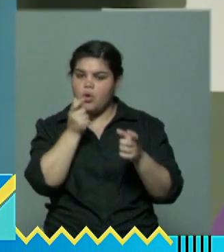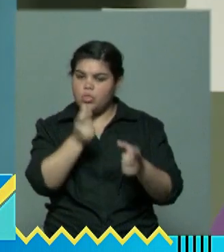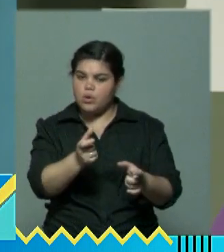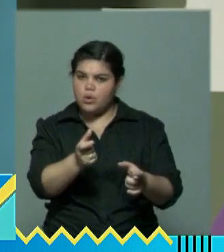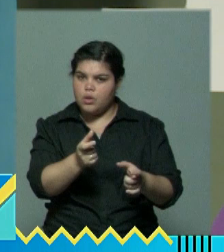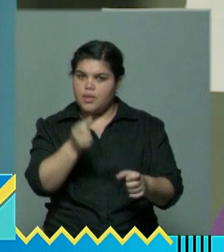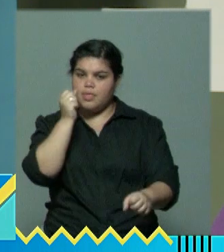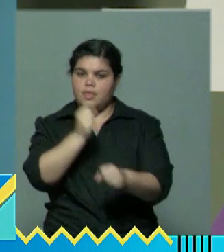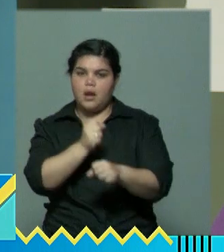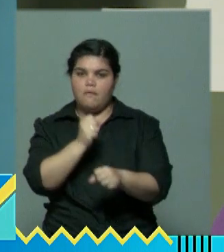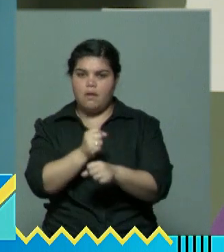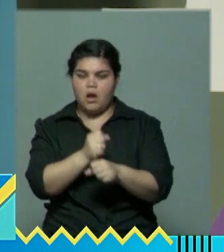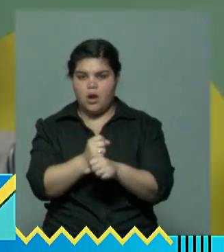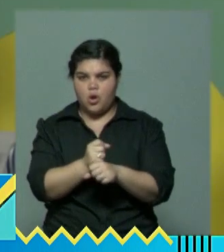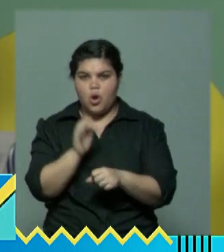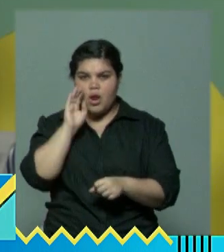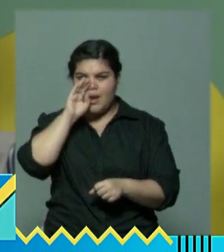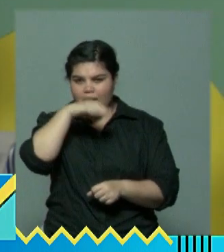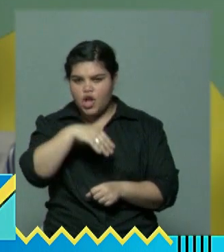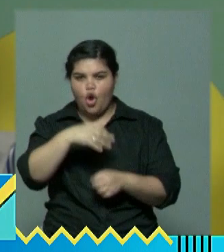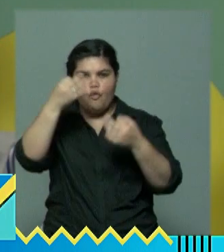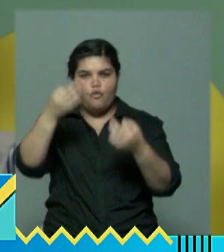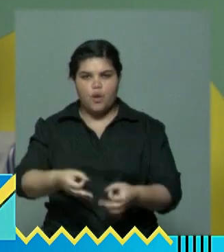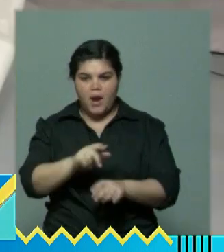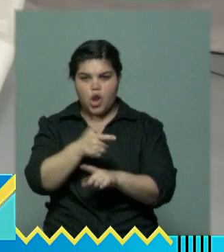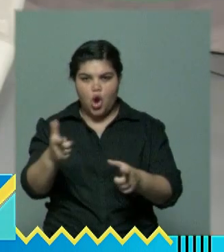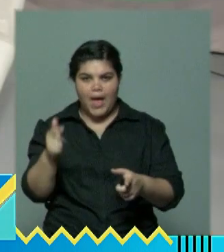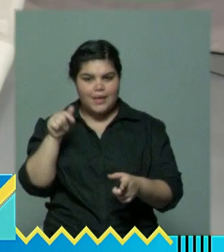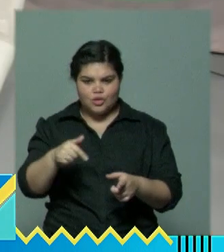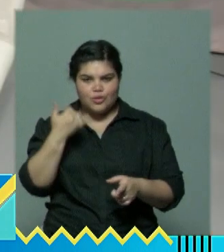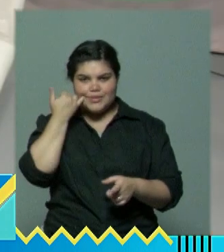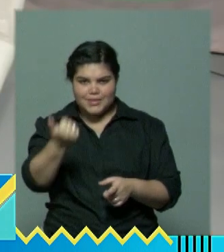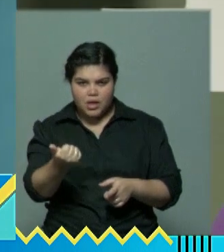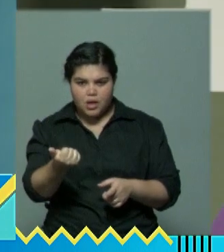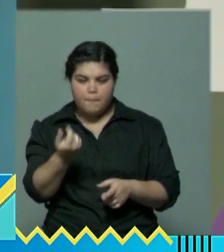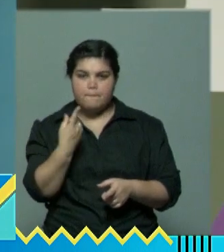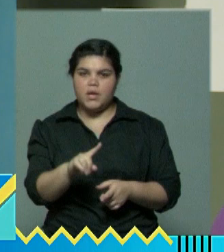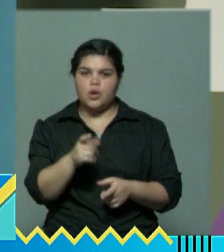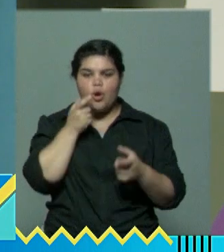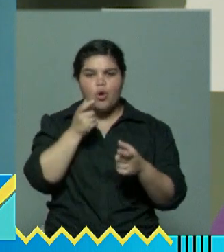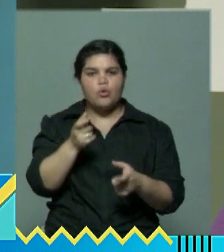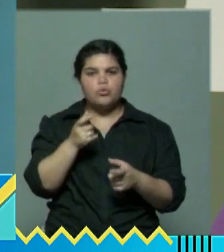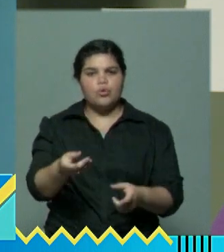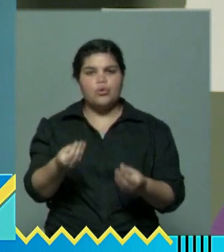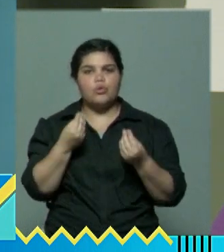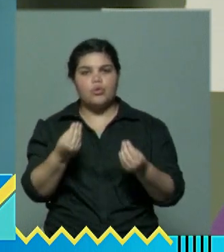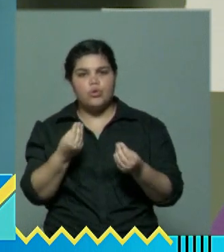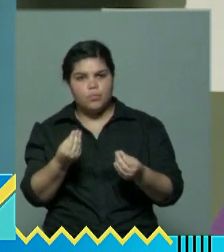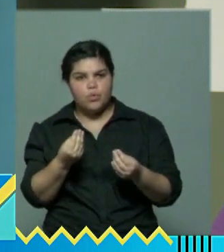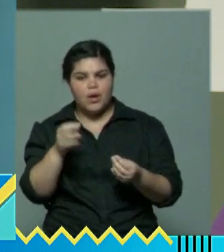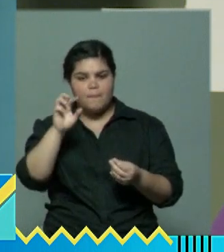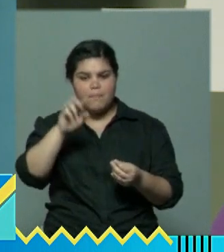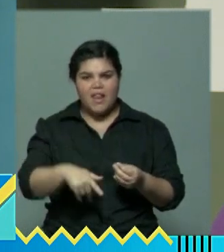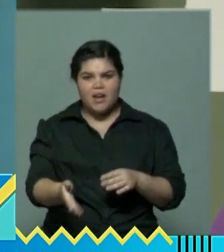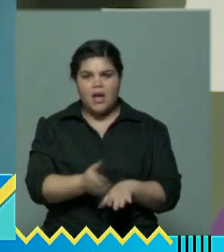trabajo ilegal está, o el trabajo negro informal sigue estando, y el control, ¿cómo se hace? ¿O cómo se haría? ¿O cómo se planifica esto? Que me parece que también